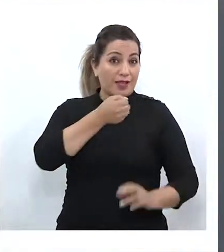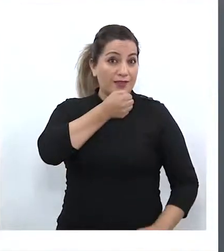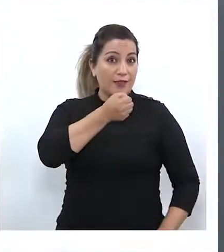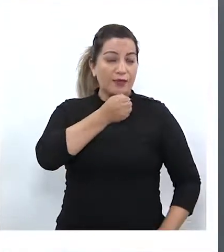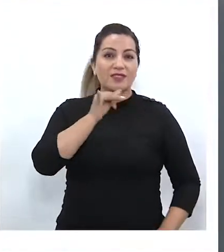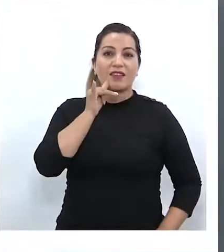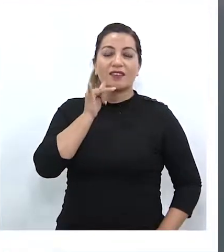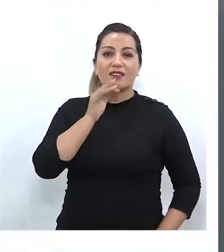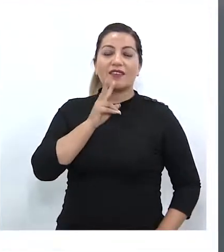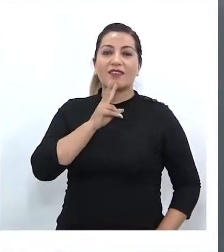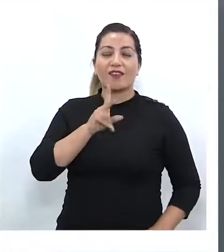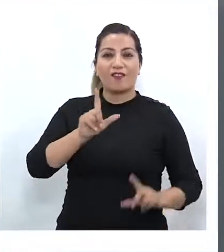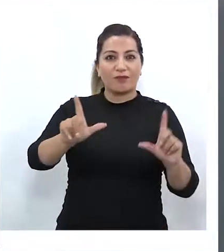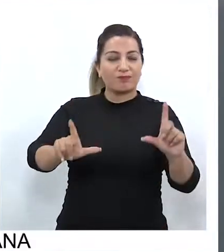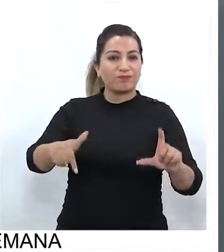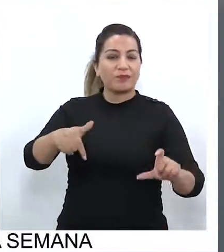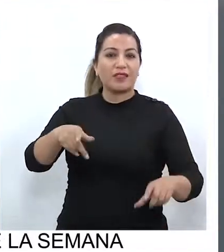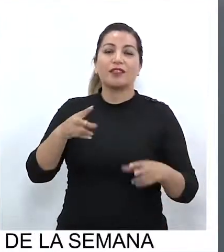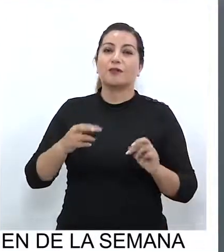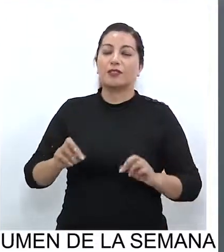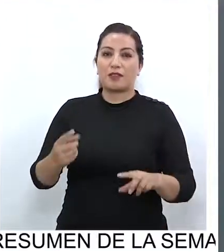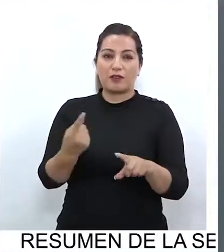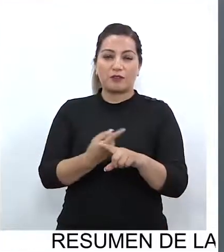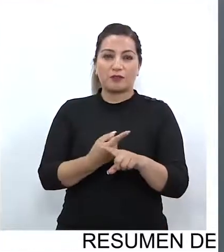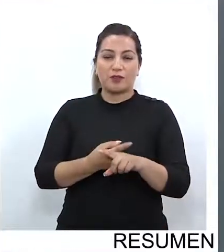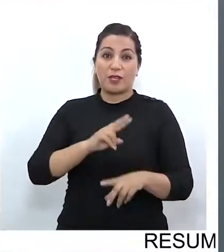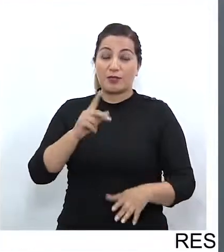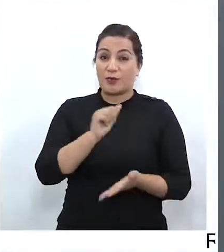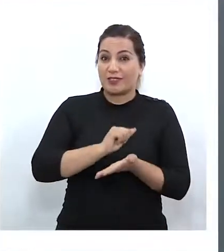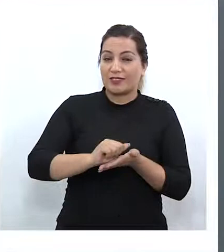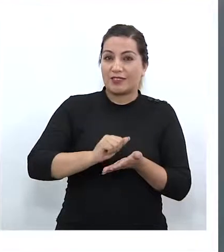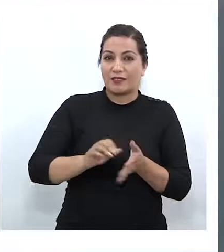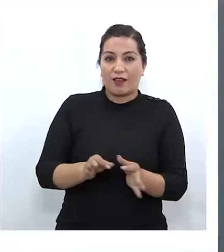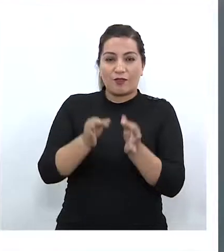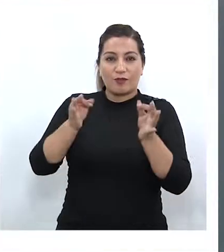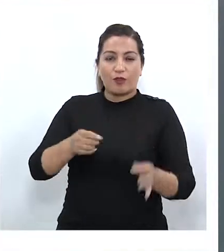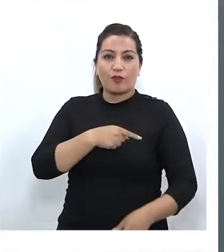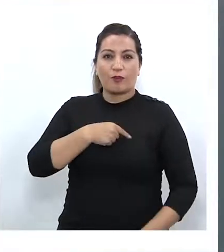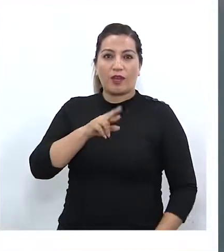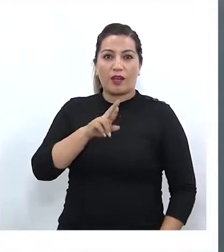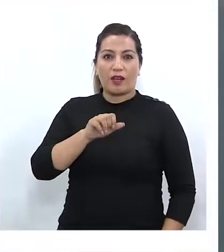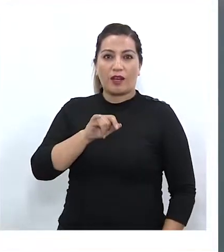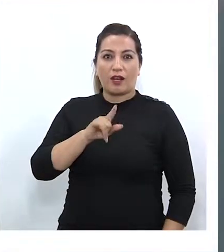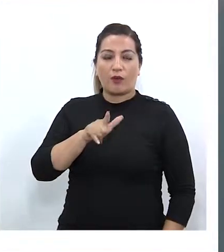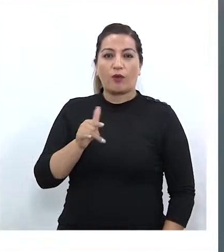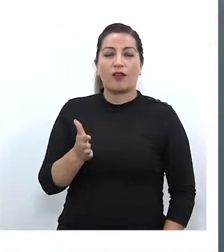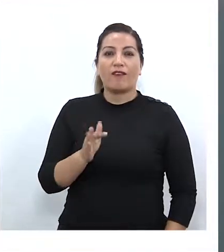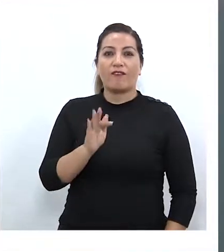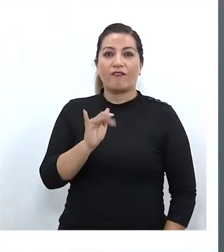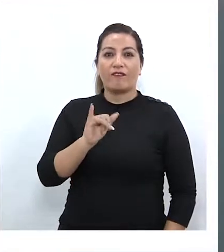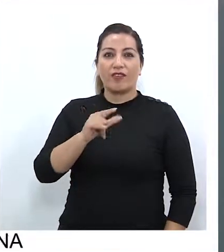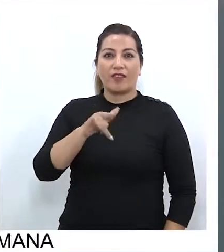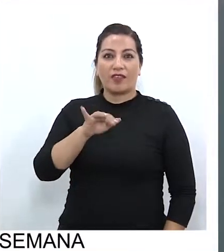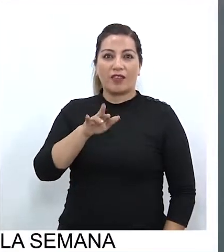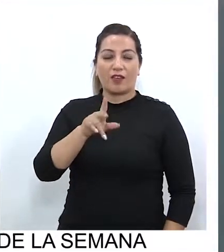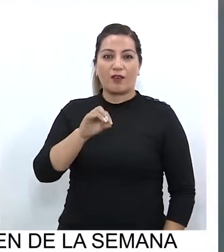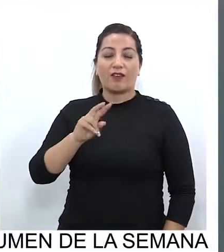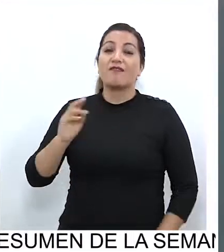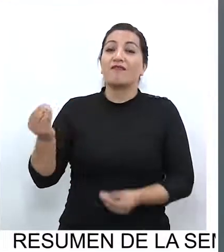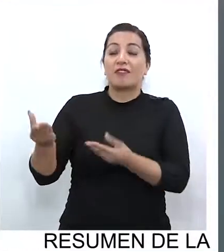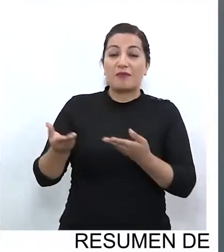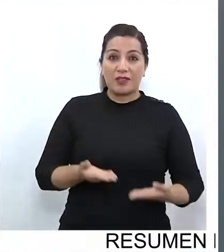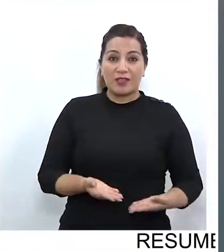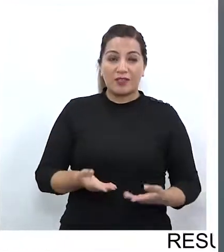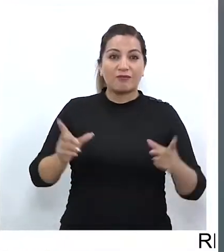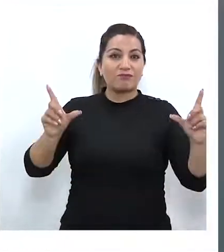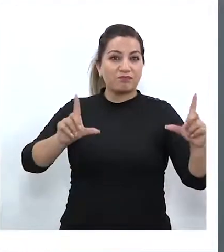Especial de prensa en Iquique Televisión, en esta oportunidad para conversar con el subsecretario de Educación, Raúl Figueroa Salas. Subsecretario, bienvenido